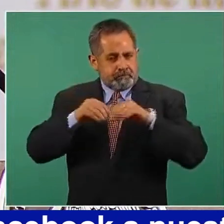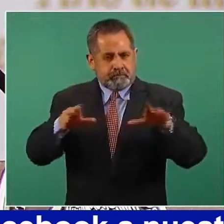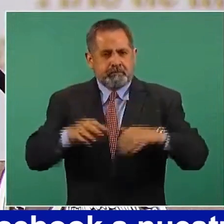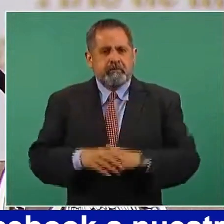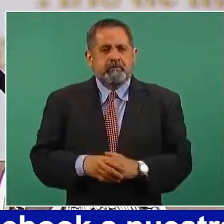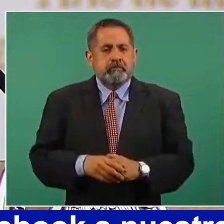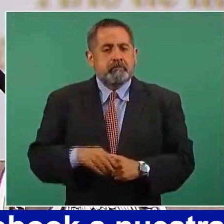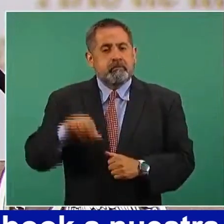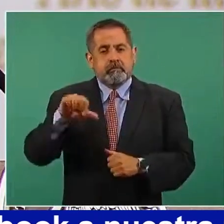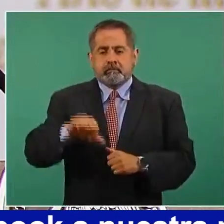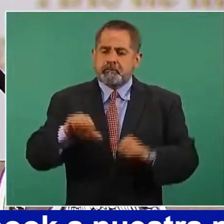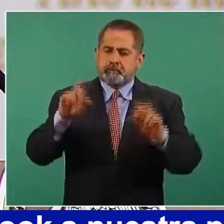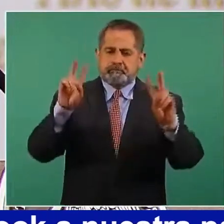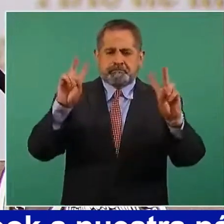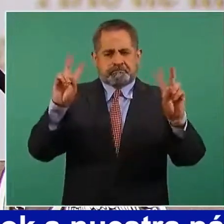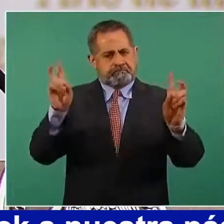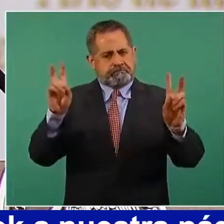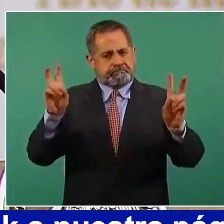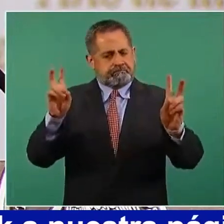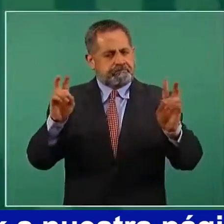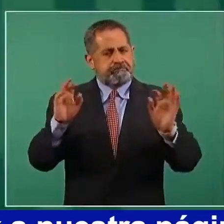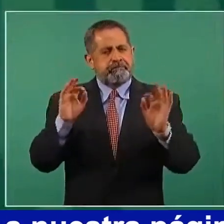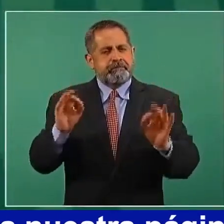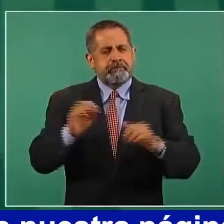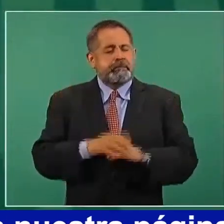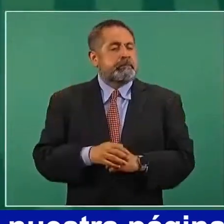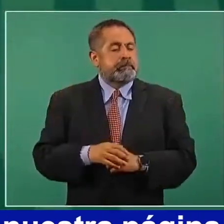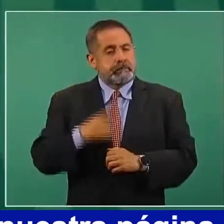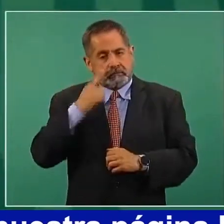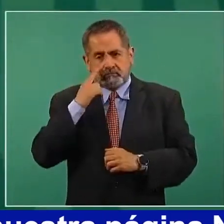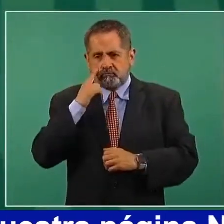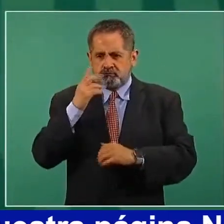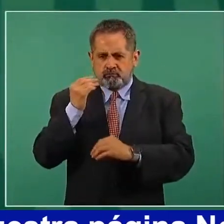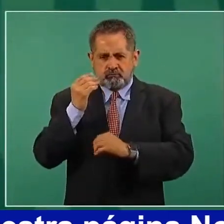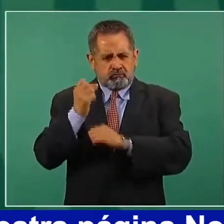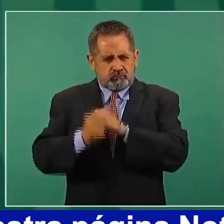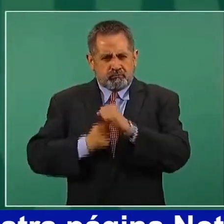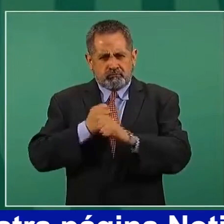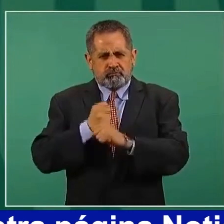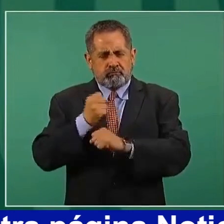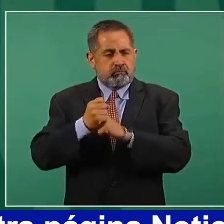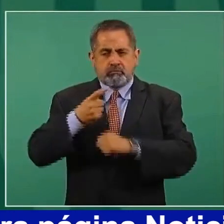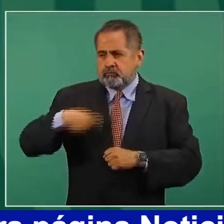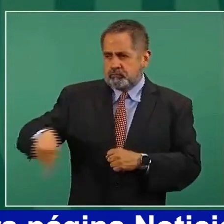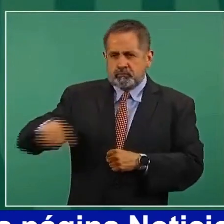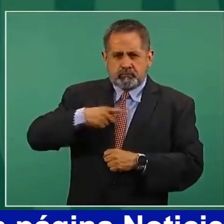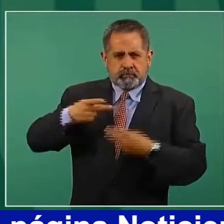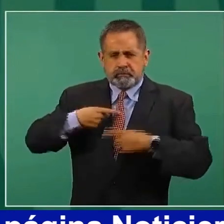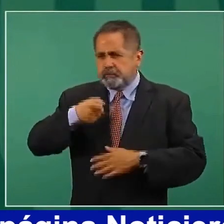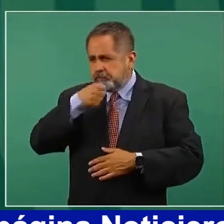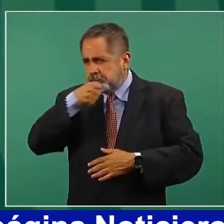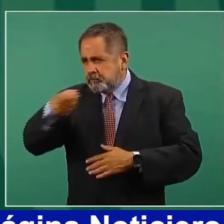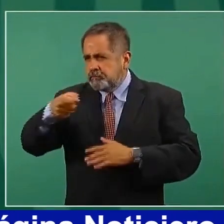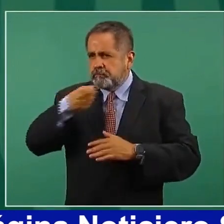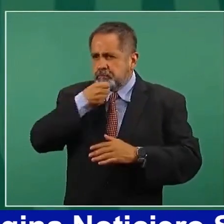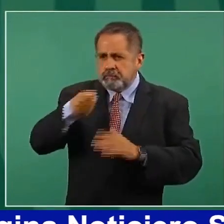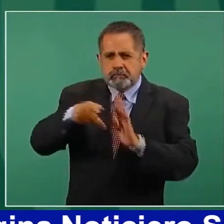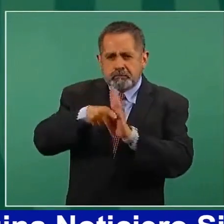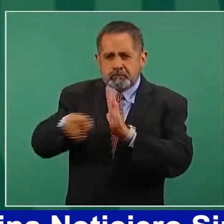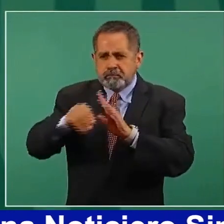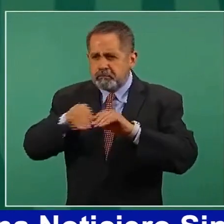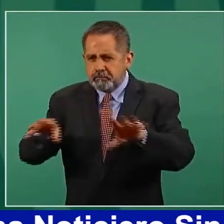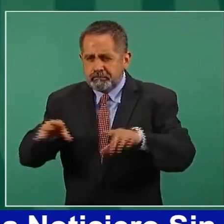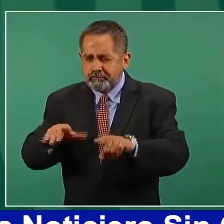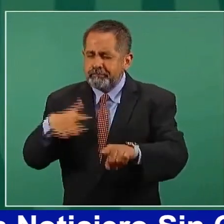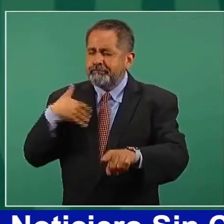un tema que durante años los que somos periodistas o comunicadores sabemos que existe, pero